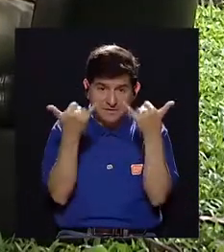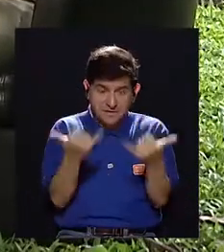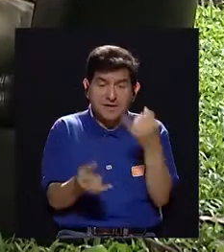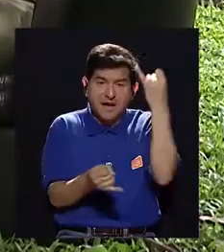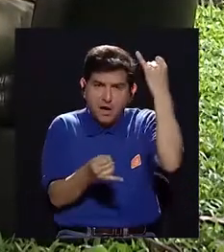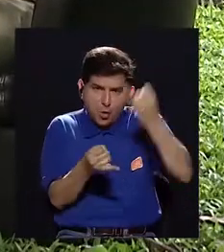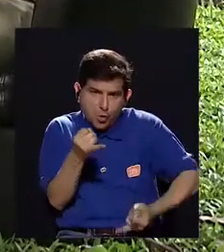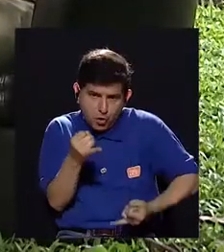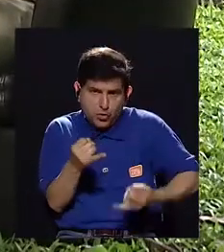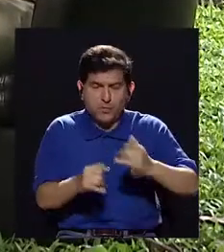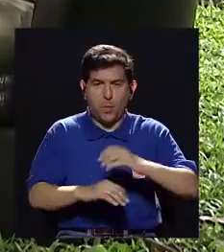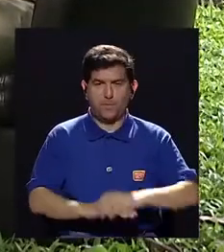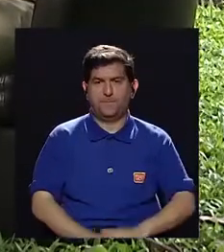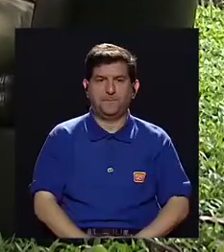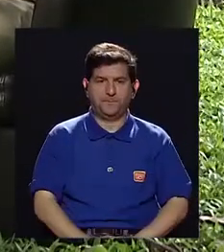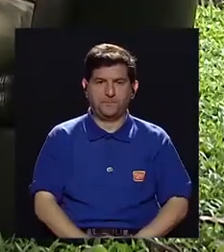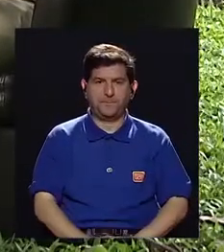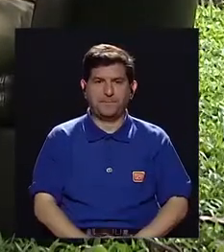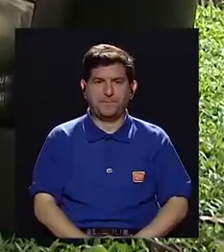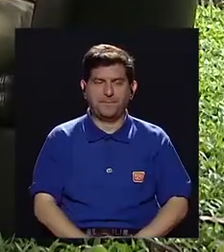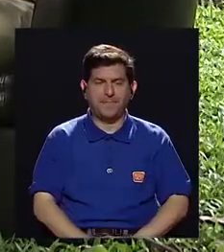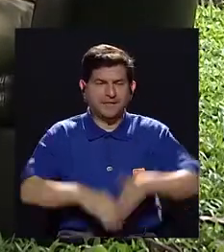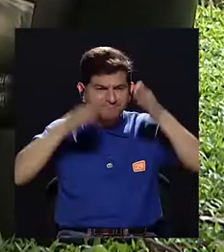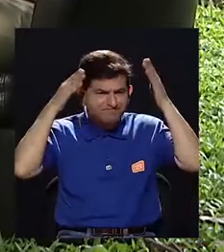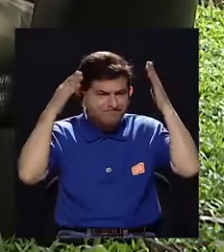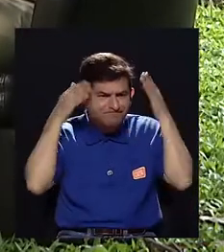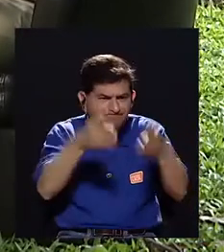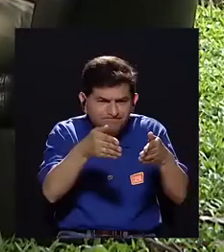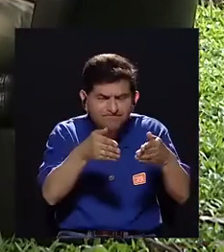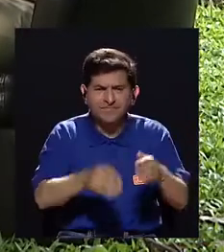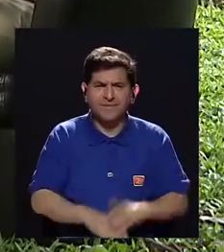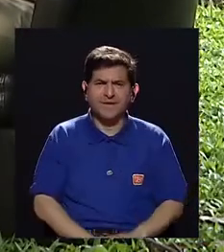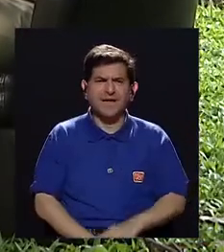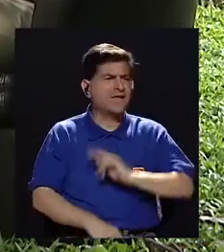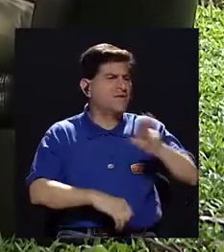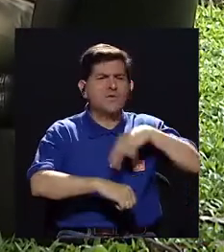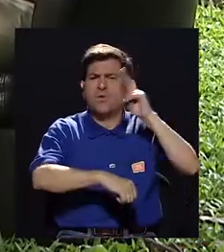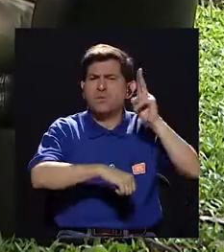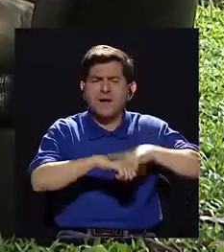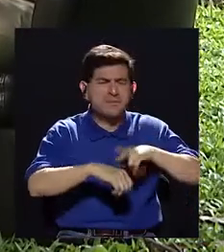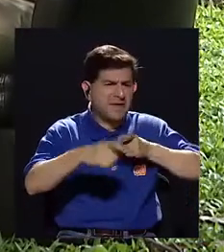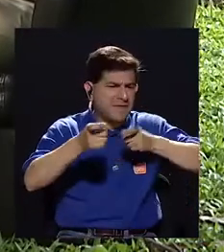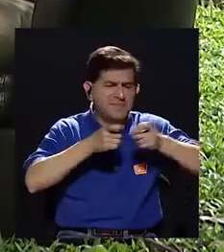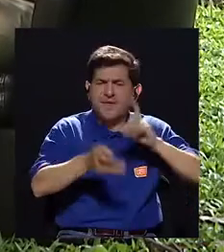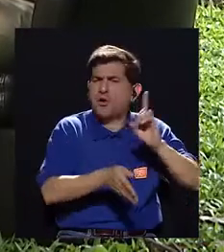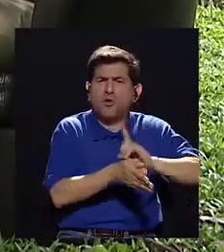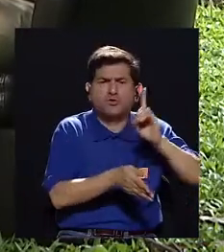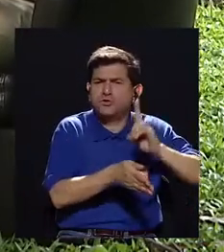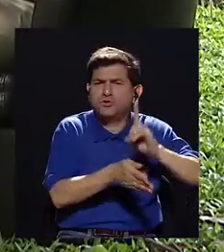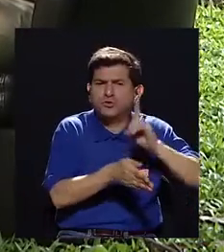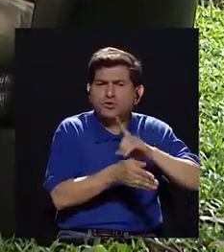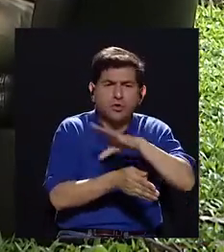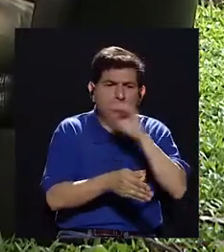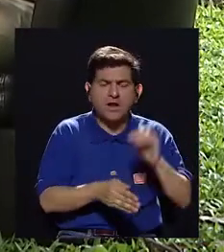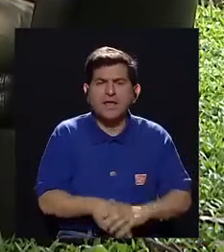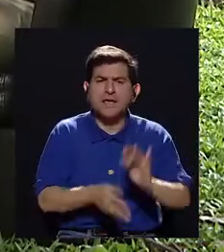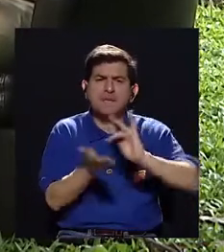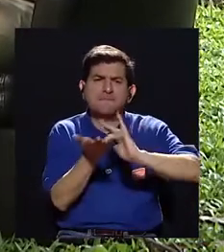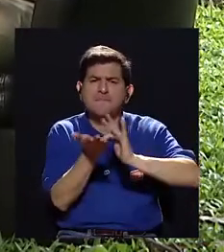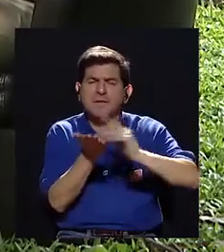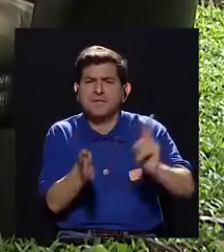es el último, si nos enfocamos en cómo es usualmente el control médico y el